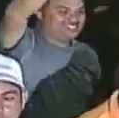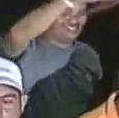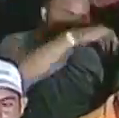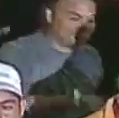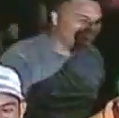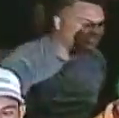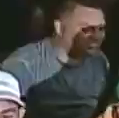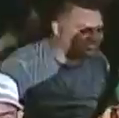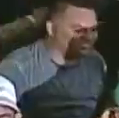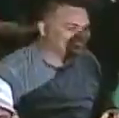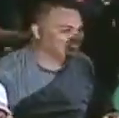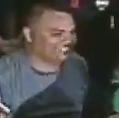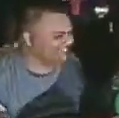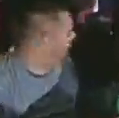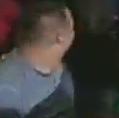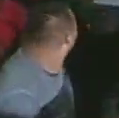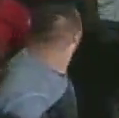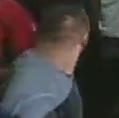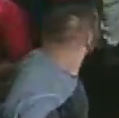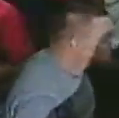Excelente, Carmen.